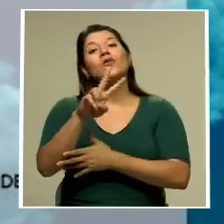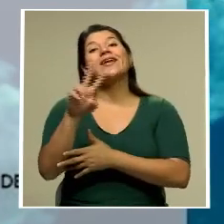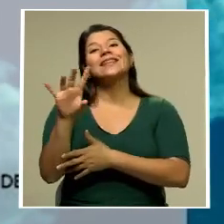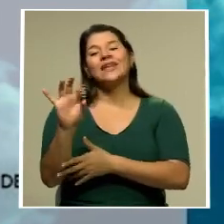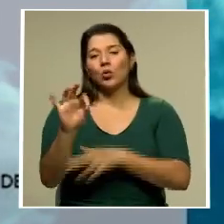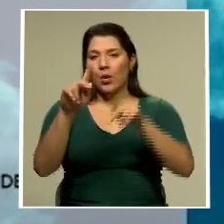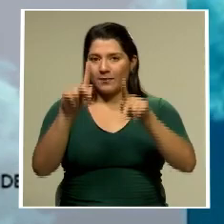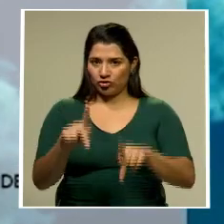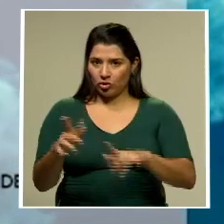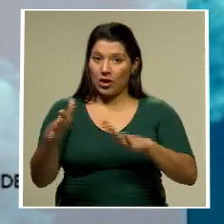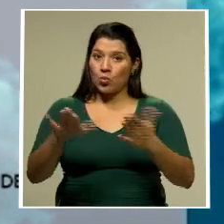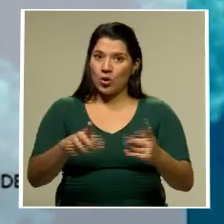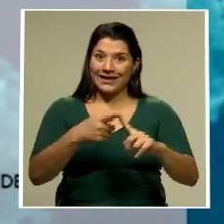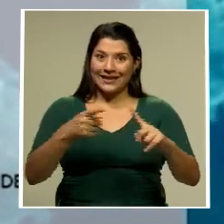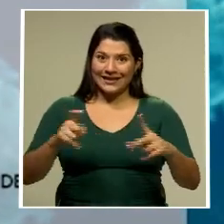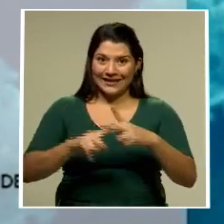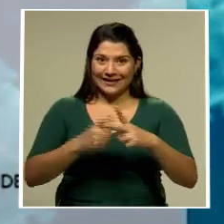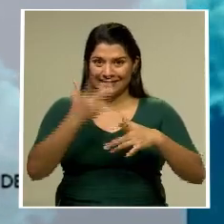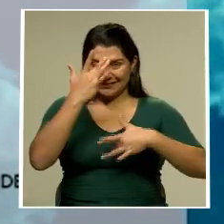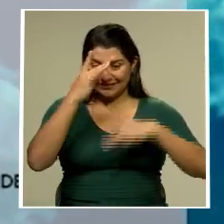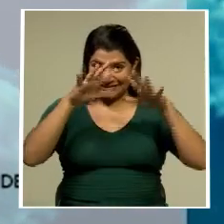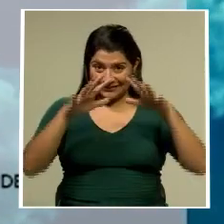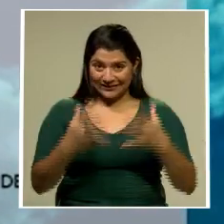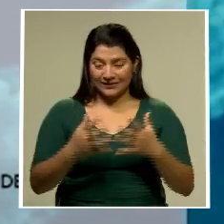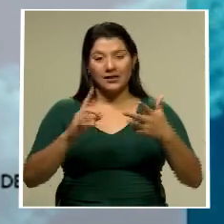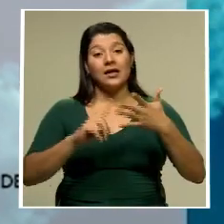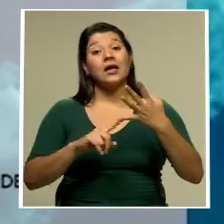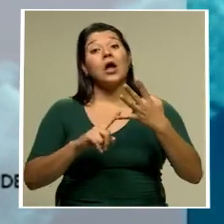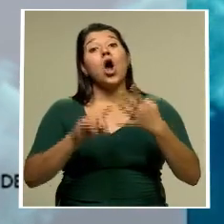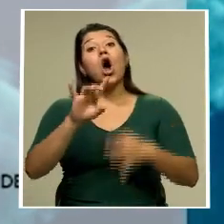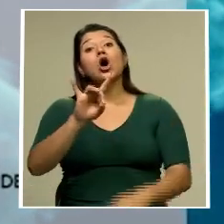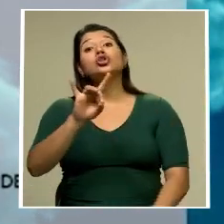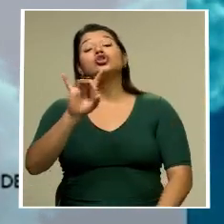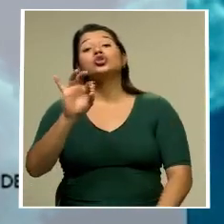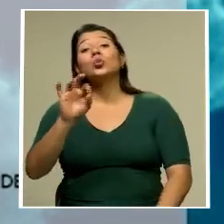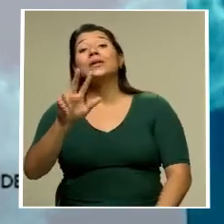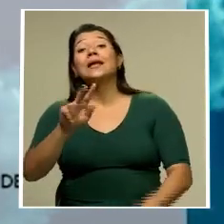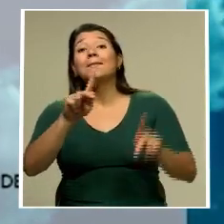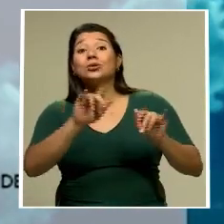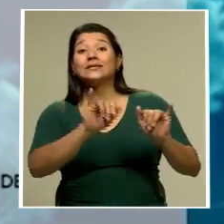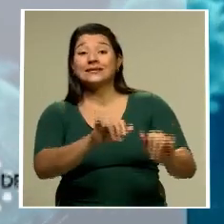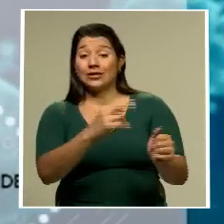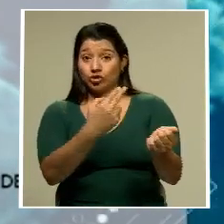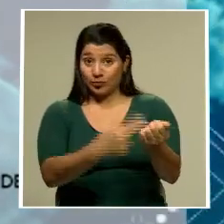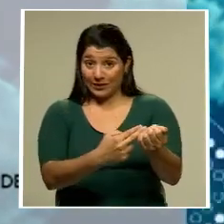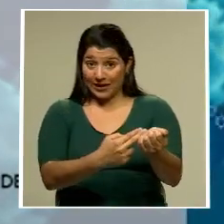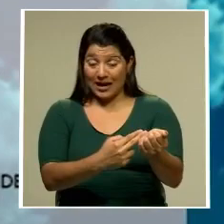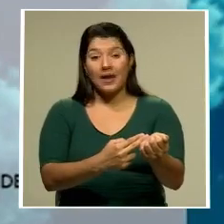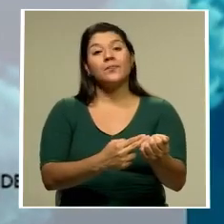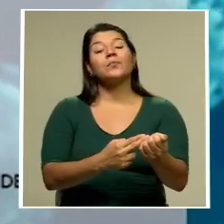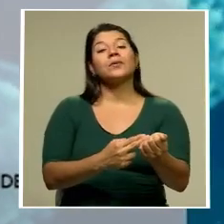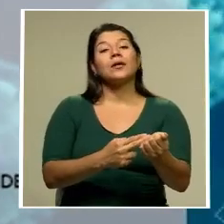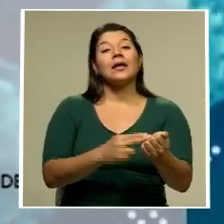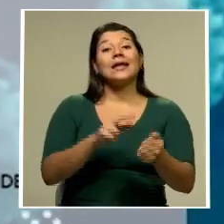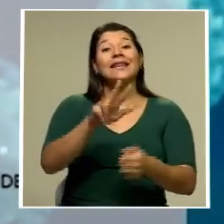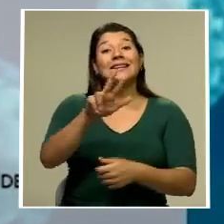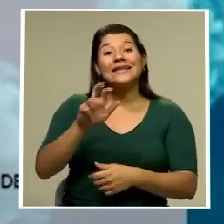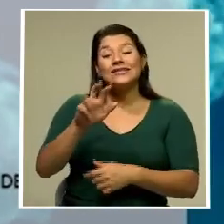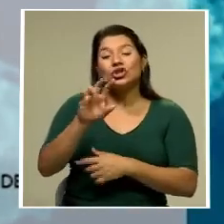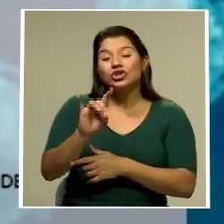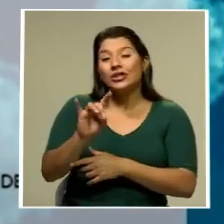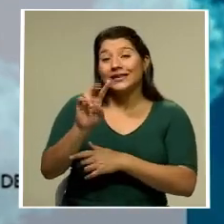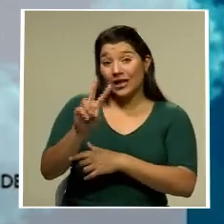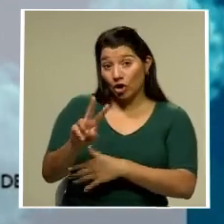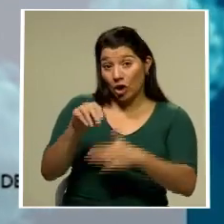4.829 desde que inició la pandemia, y se mantienen 893 personas hospitalizadas, 382 en UCI